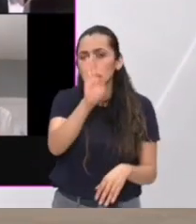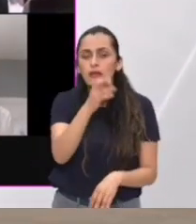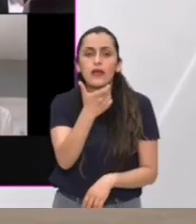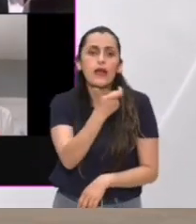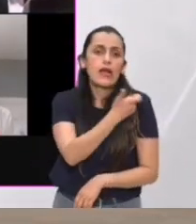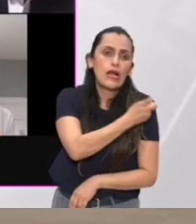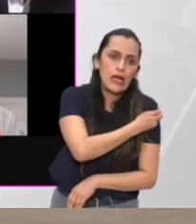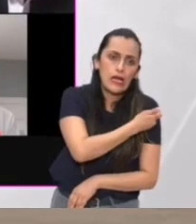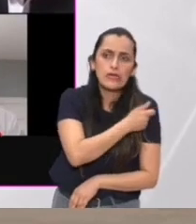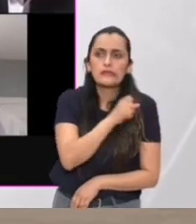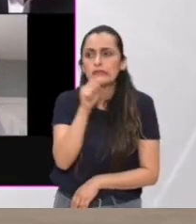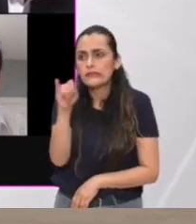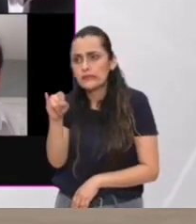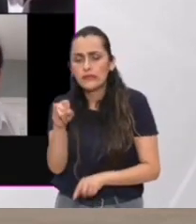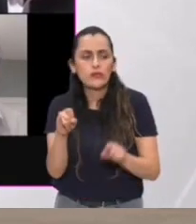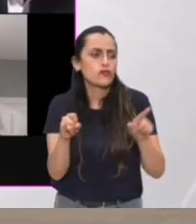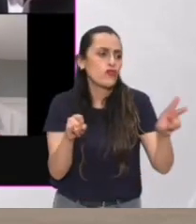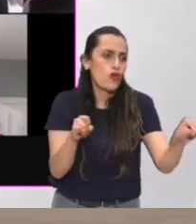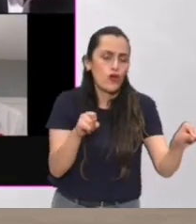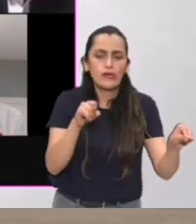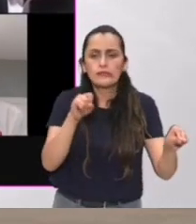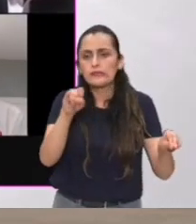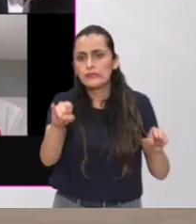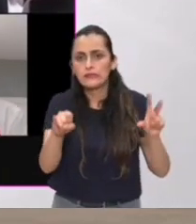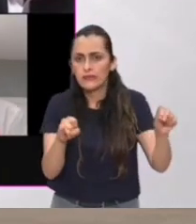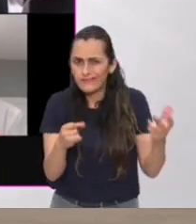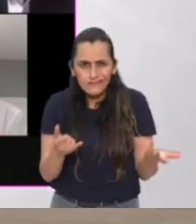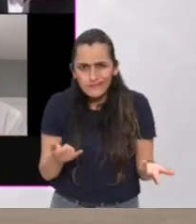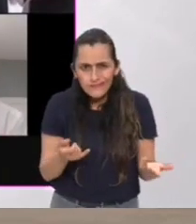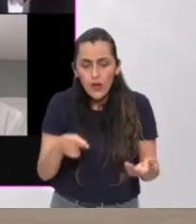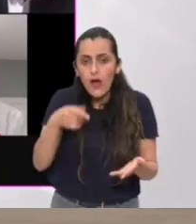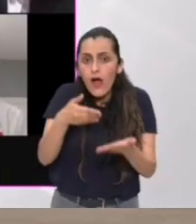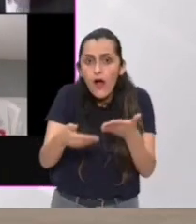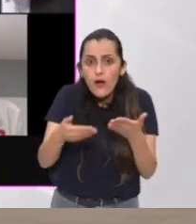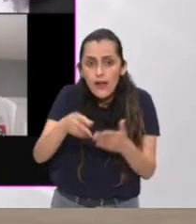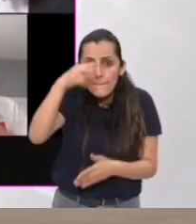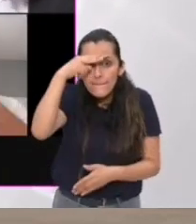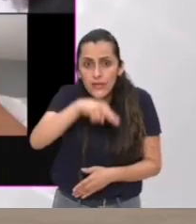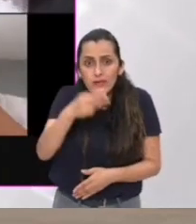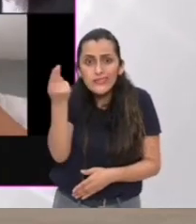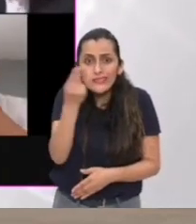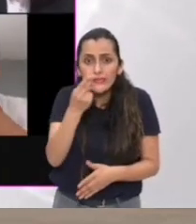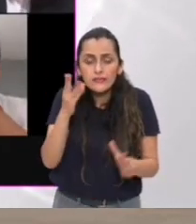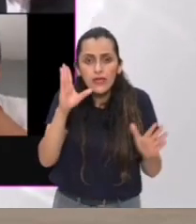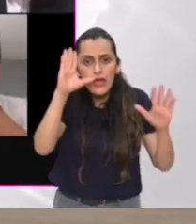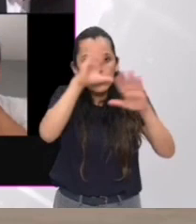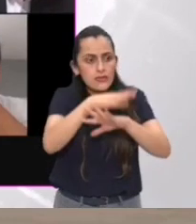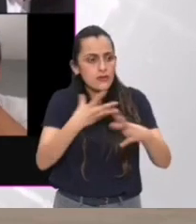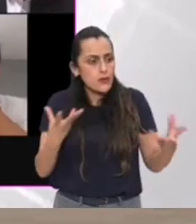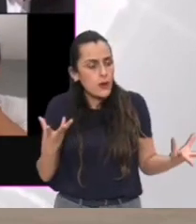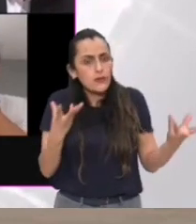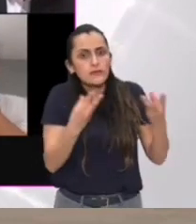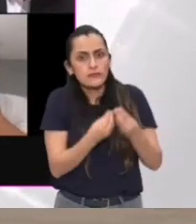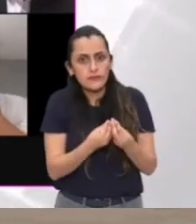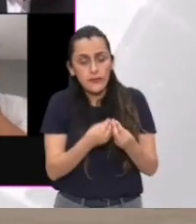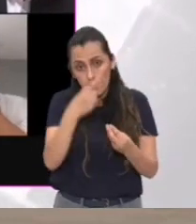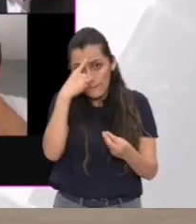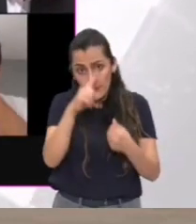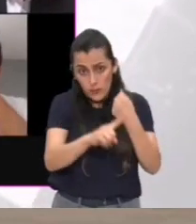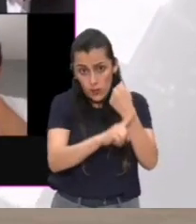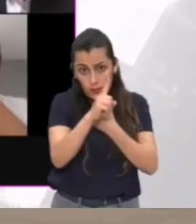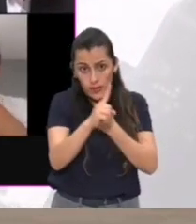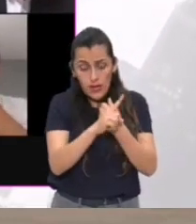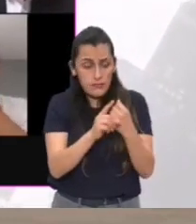que si otros no, estamos confrontándonos, y lo que hoy necesita México es una reconciliación para poder sacar adelante los problemas